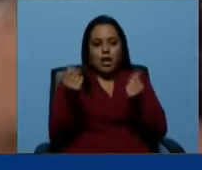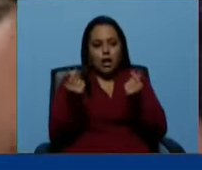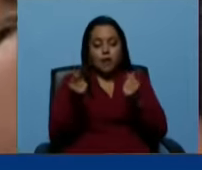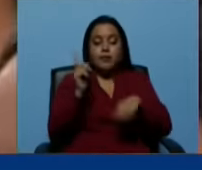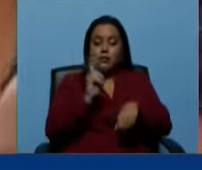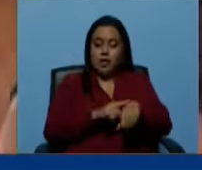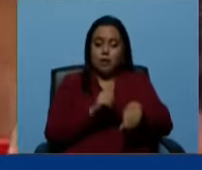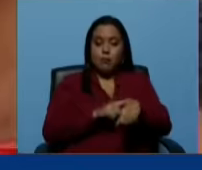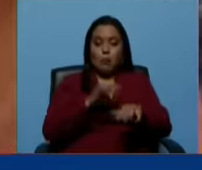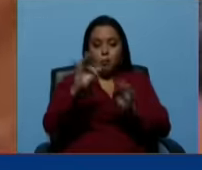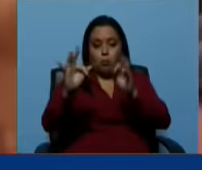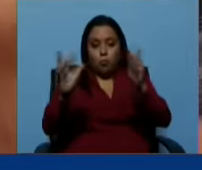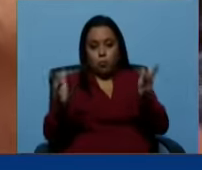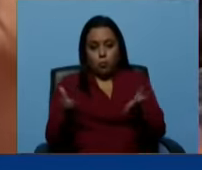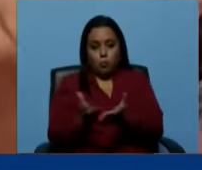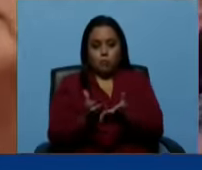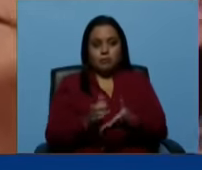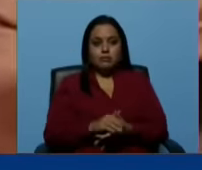cuarentena.